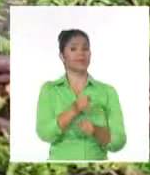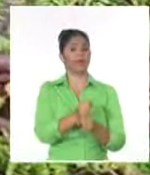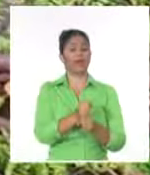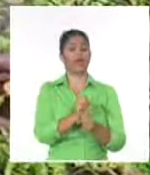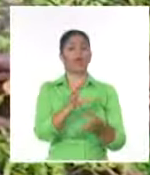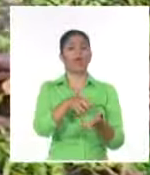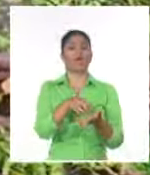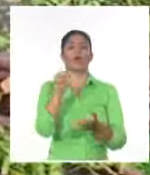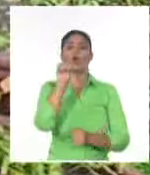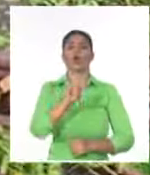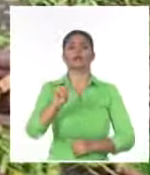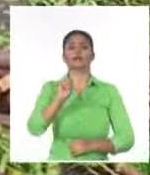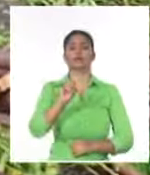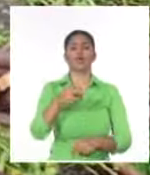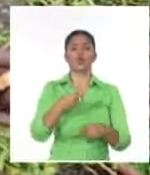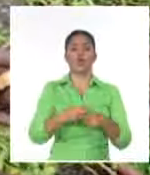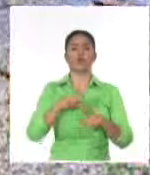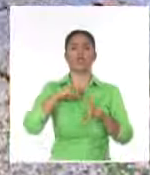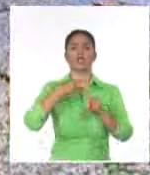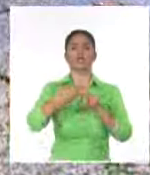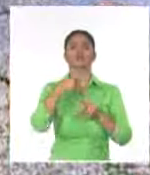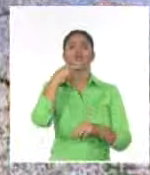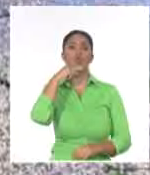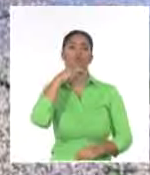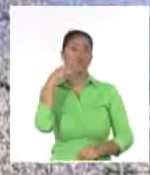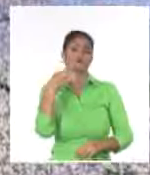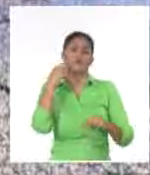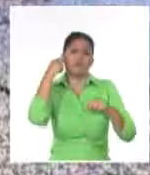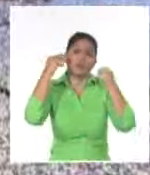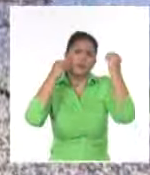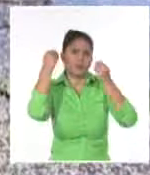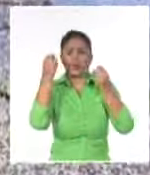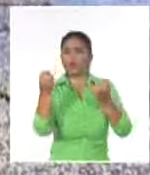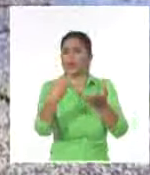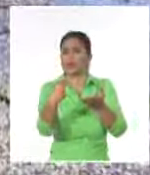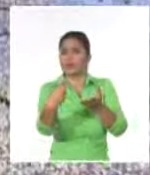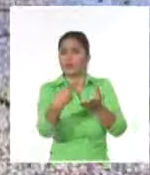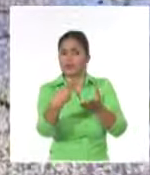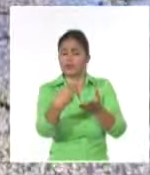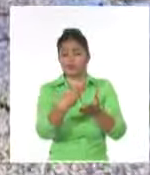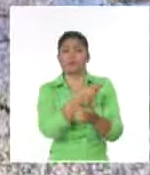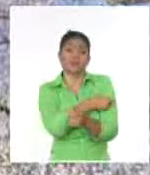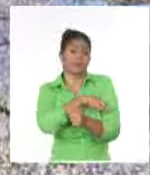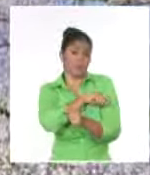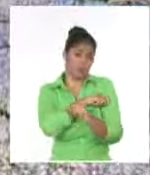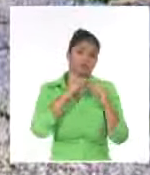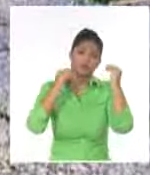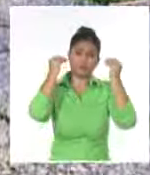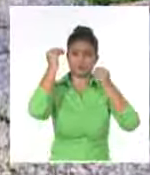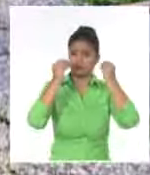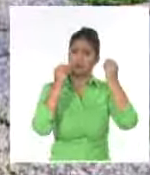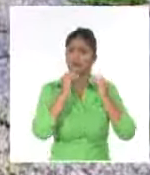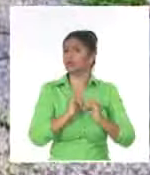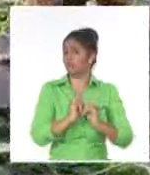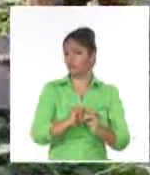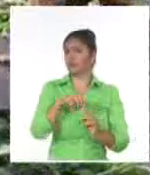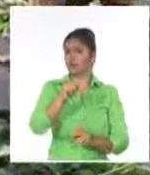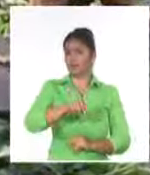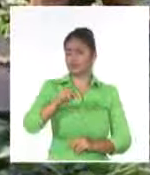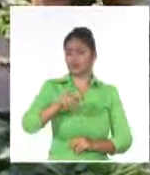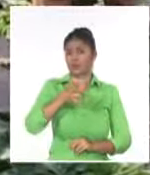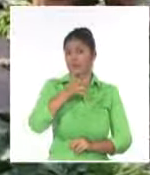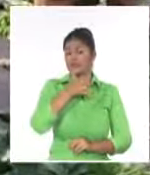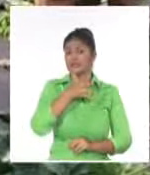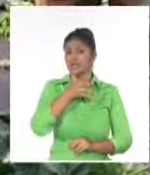Santiago de Cuba siempre preocupado por estos sucesos y lo que significan para el pueblo por cierto refieren pobladores que aquello Parecía un